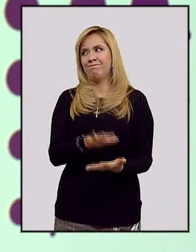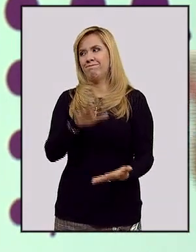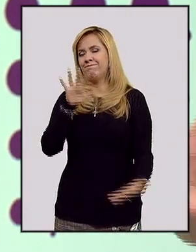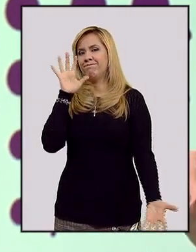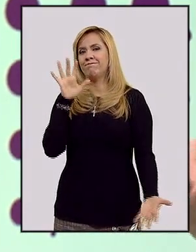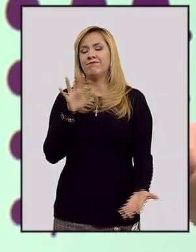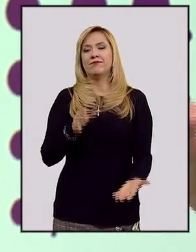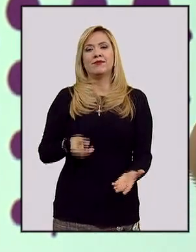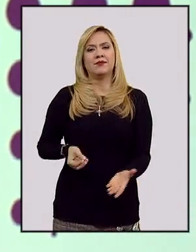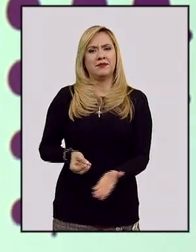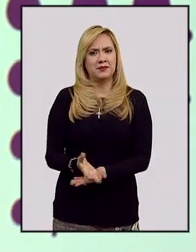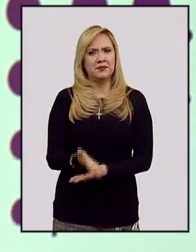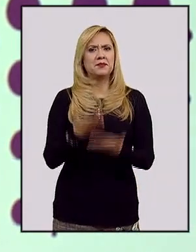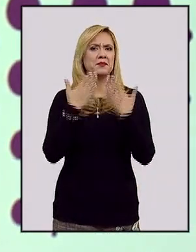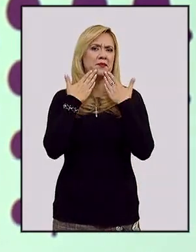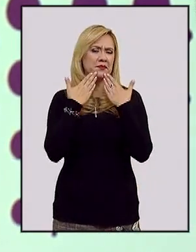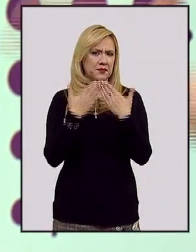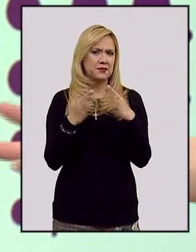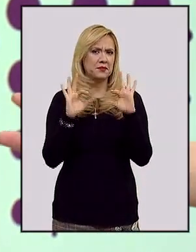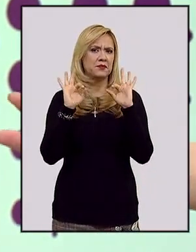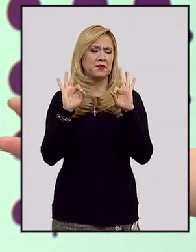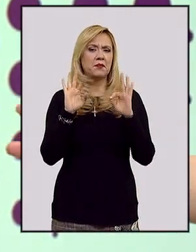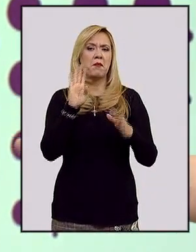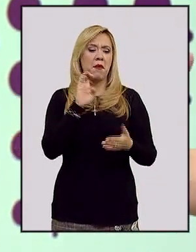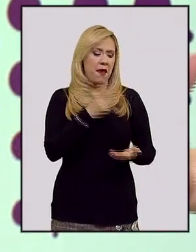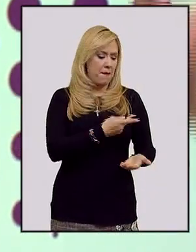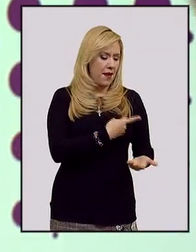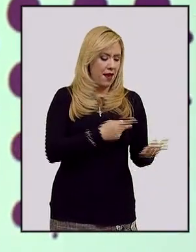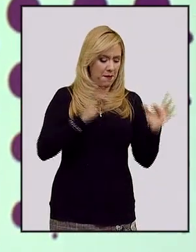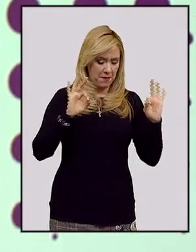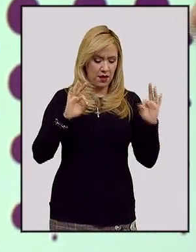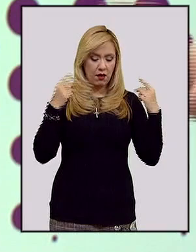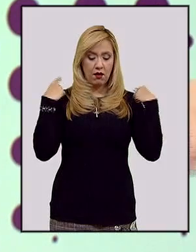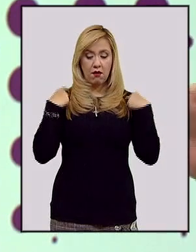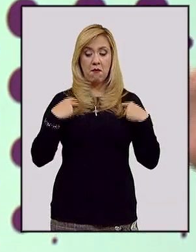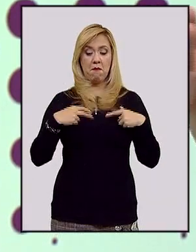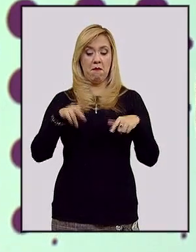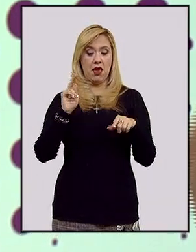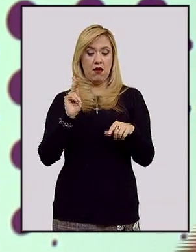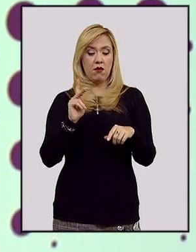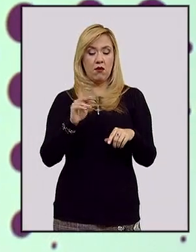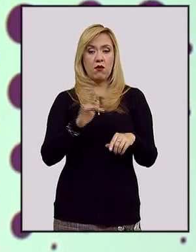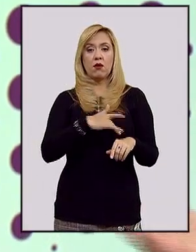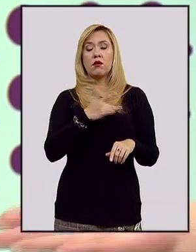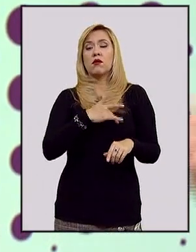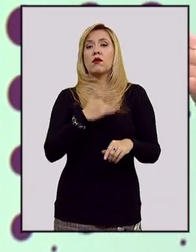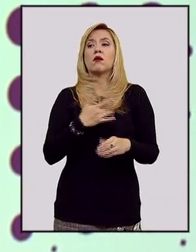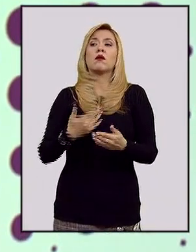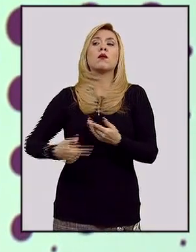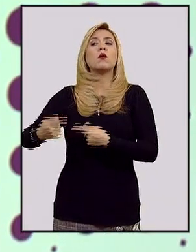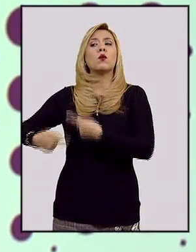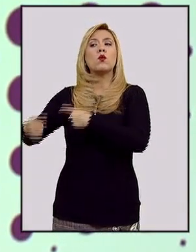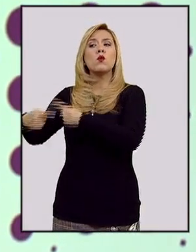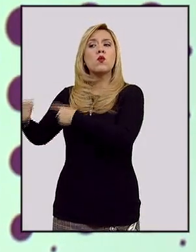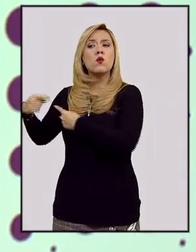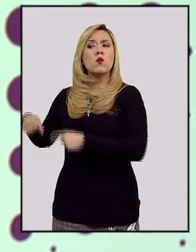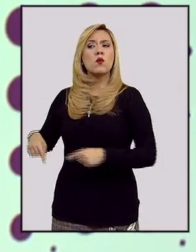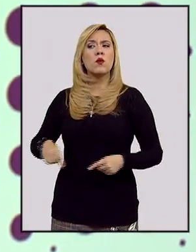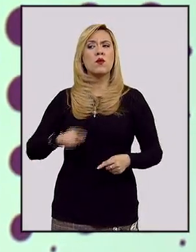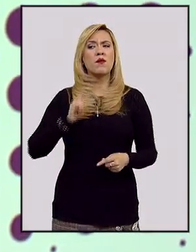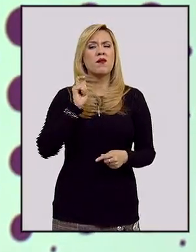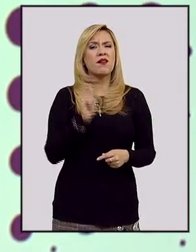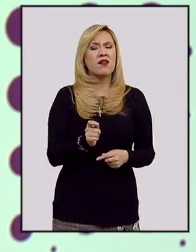fue exitoso y te fue bien si saliste viva y tu bebé también. Claro, sí. Pero empiezas a rascar un poquito y te das cuenta de estas